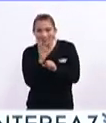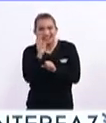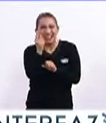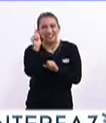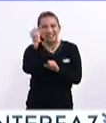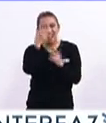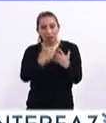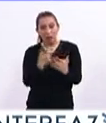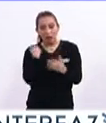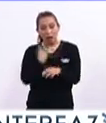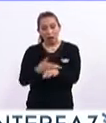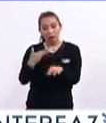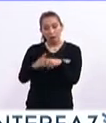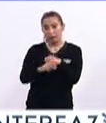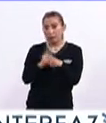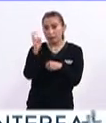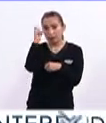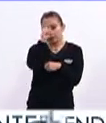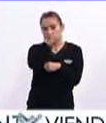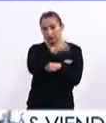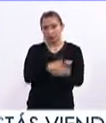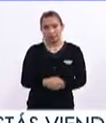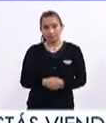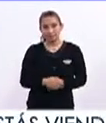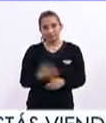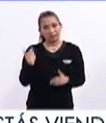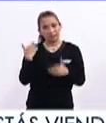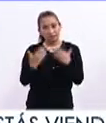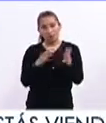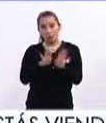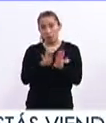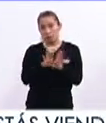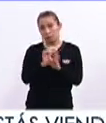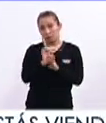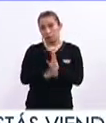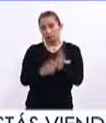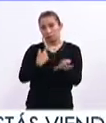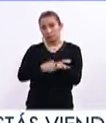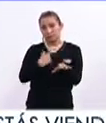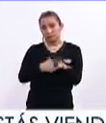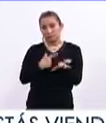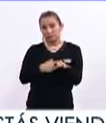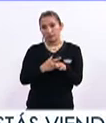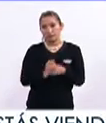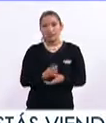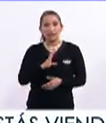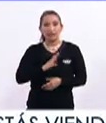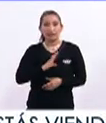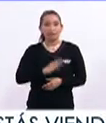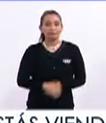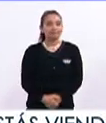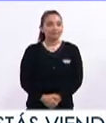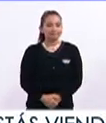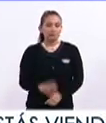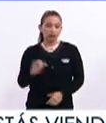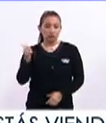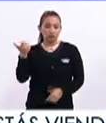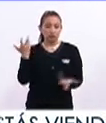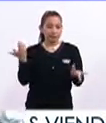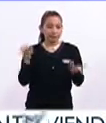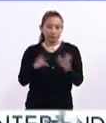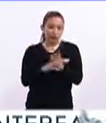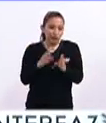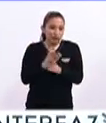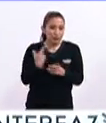que es la tecnología para resolver problemas tan complicados, tan avanzadores como son los problemas relacionados con el cáncer y entre otras, por